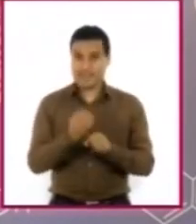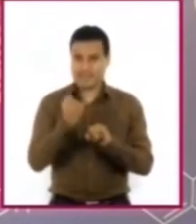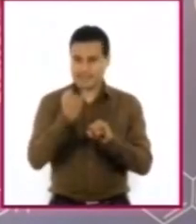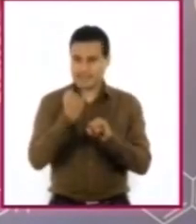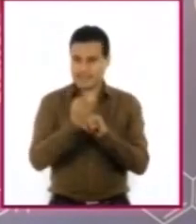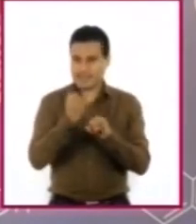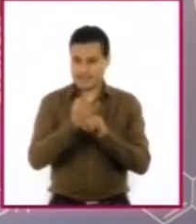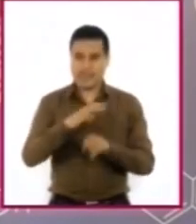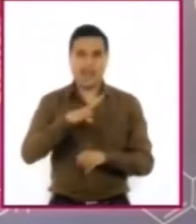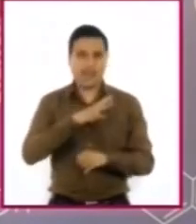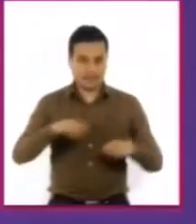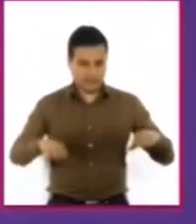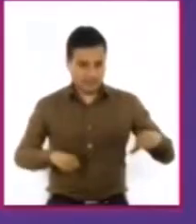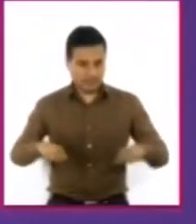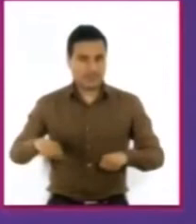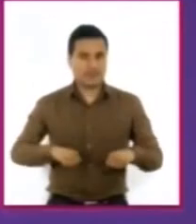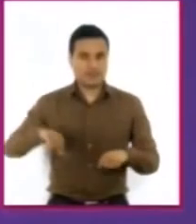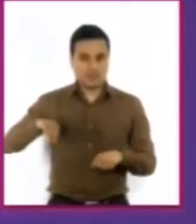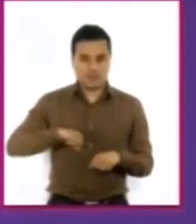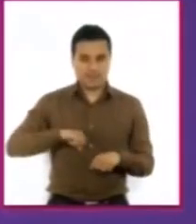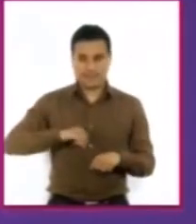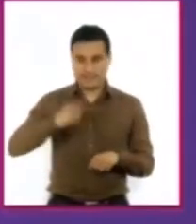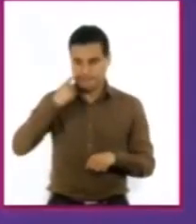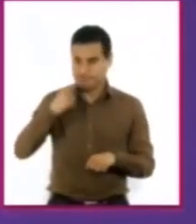actividad interactiva.